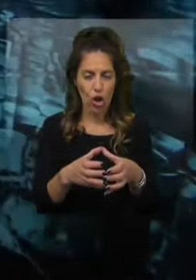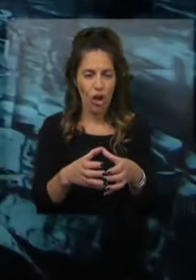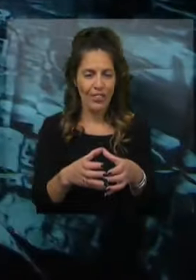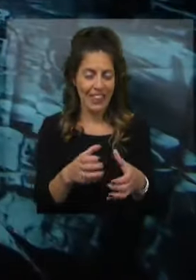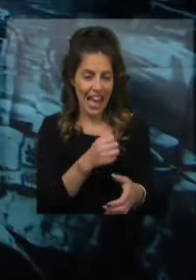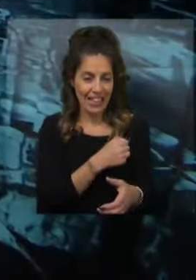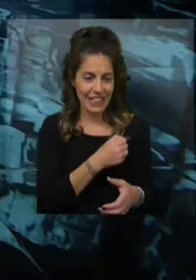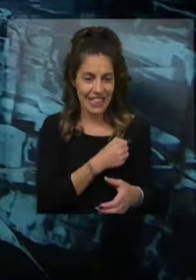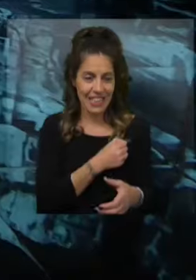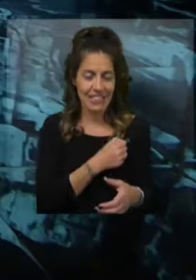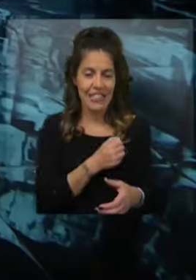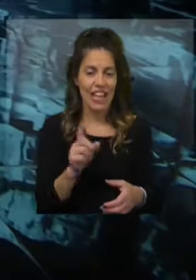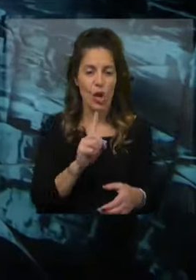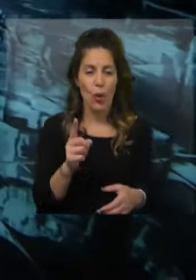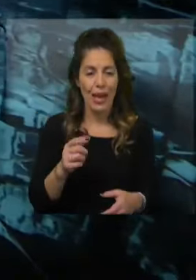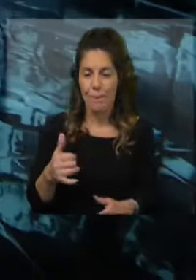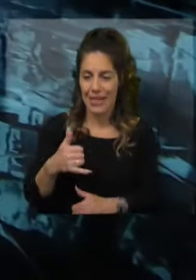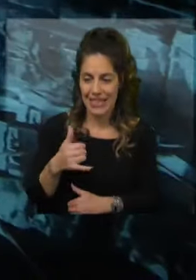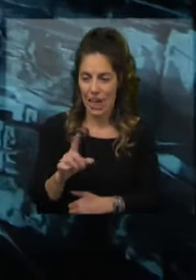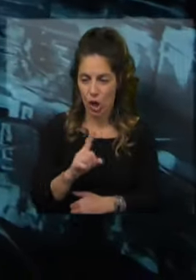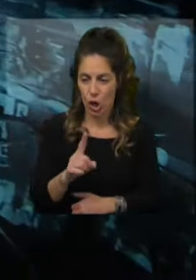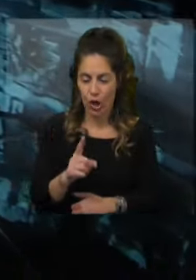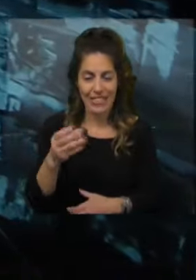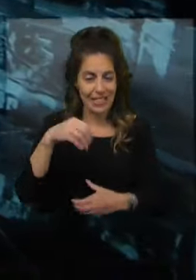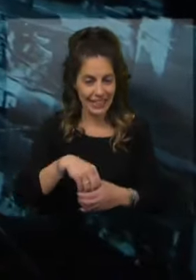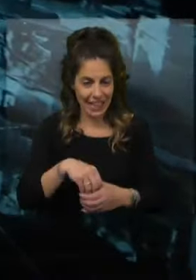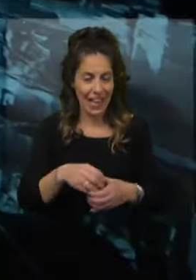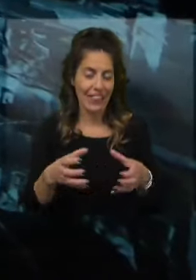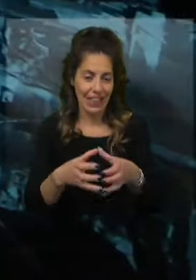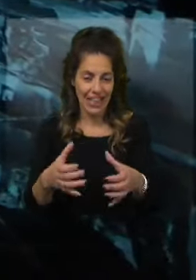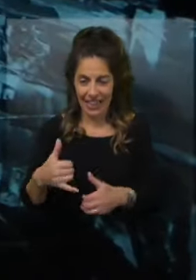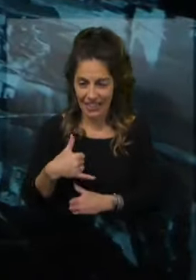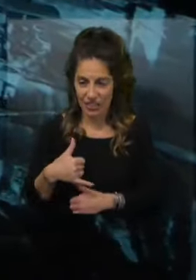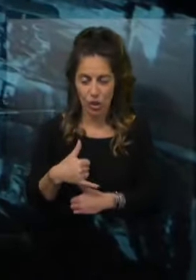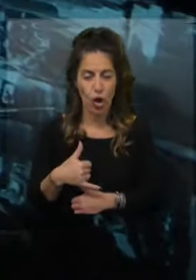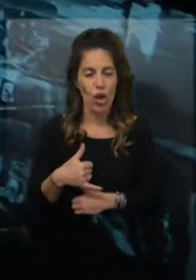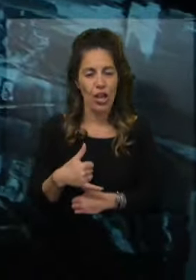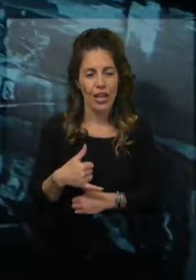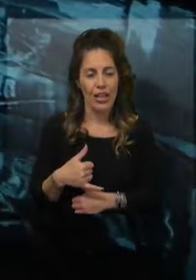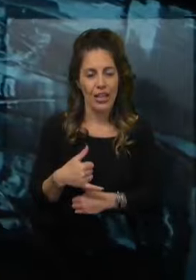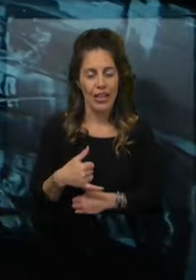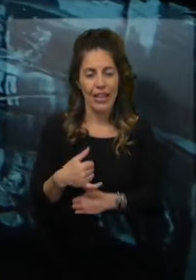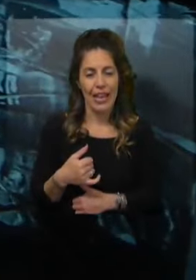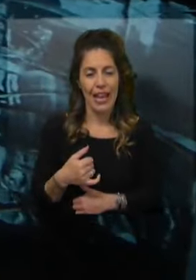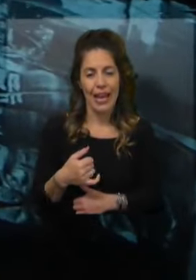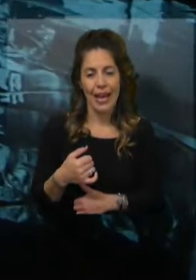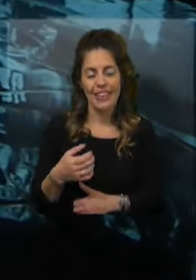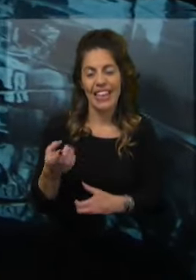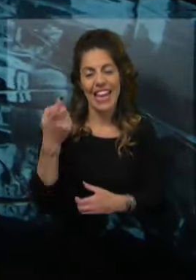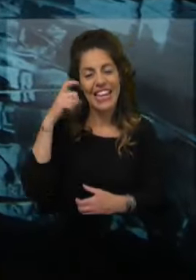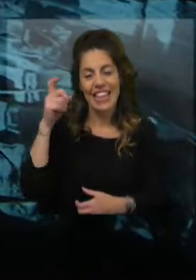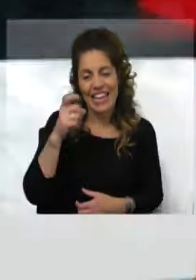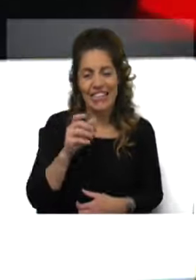interna del ejército ultranacionalista eh que se inspira digamos en el franquismo es decir